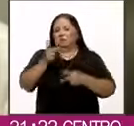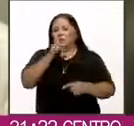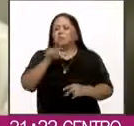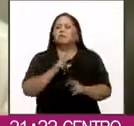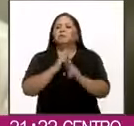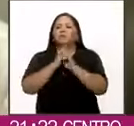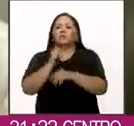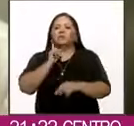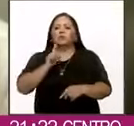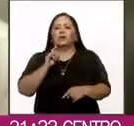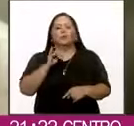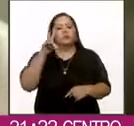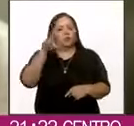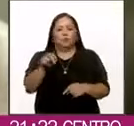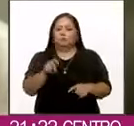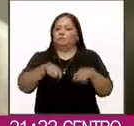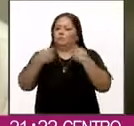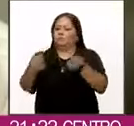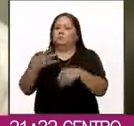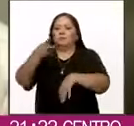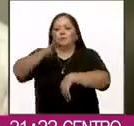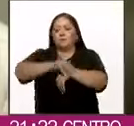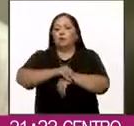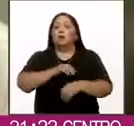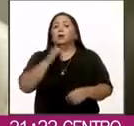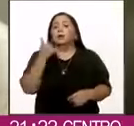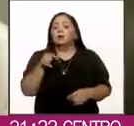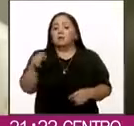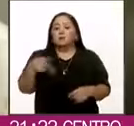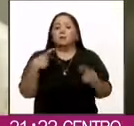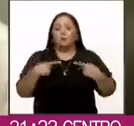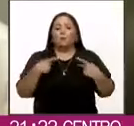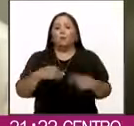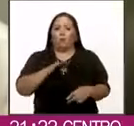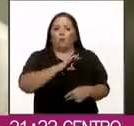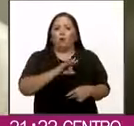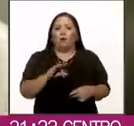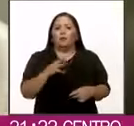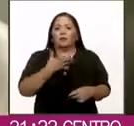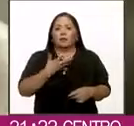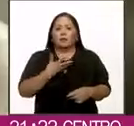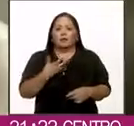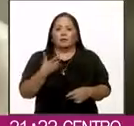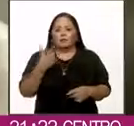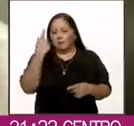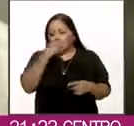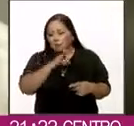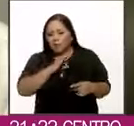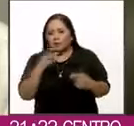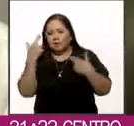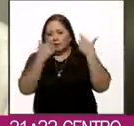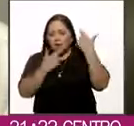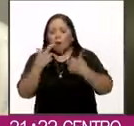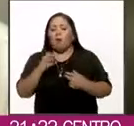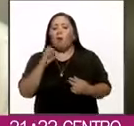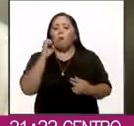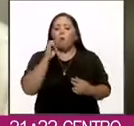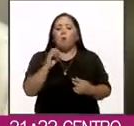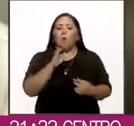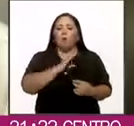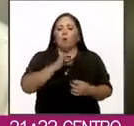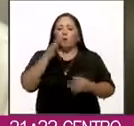daríamos sería negativa, todavía la persona puede tener recursos de revisión o puede